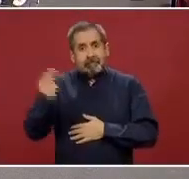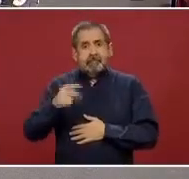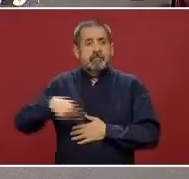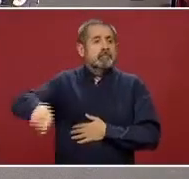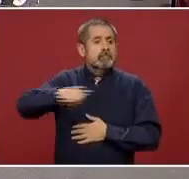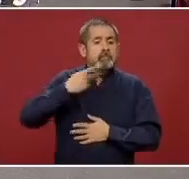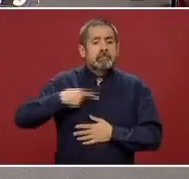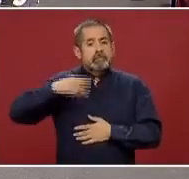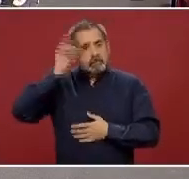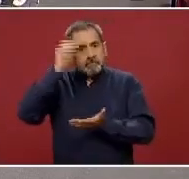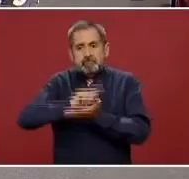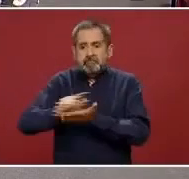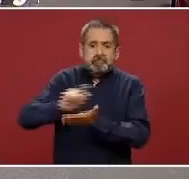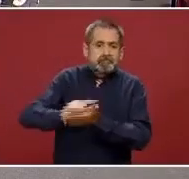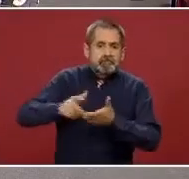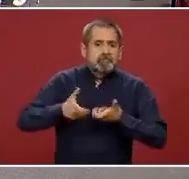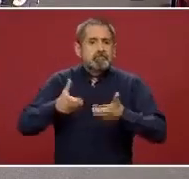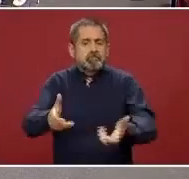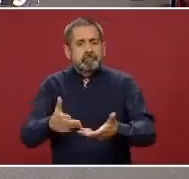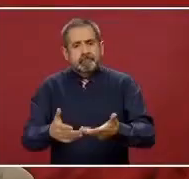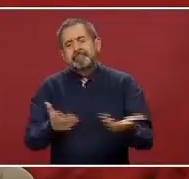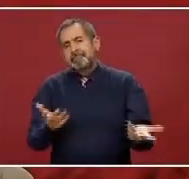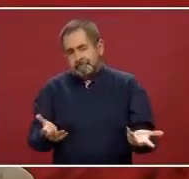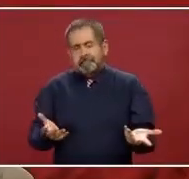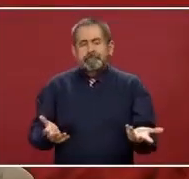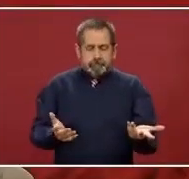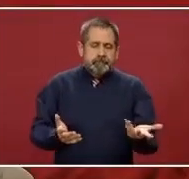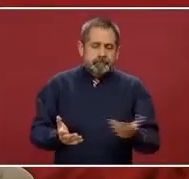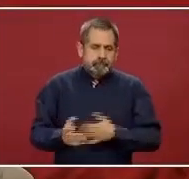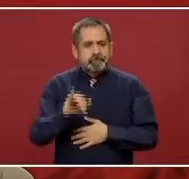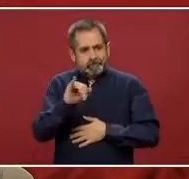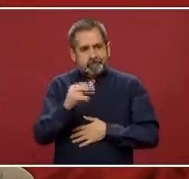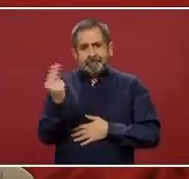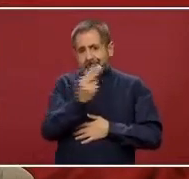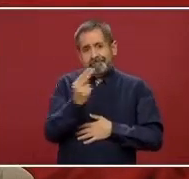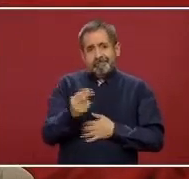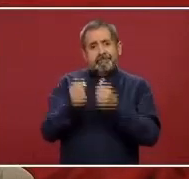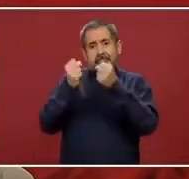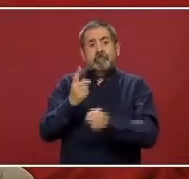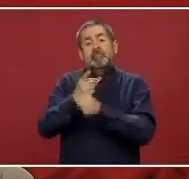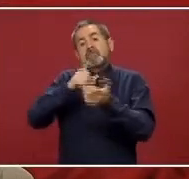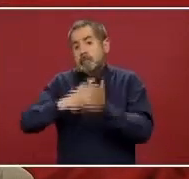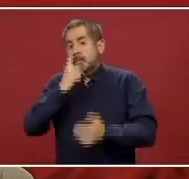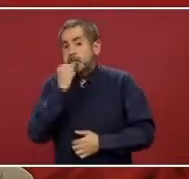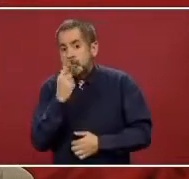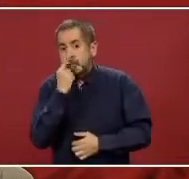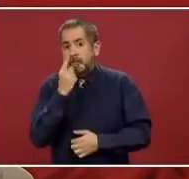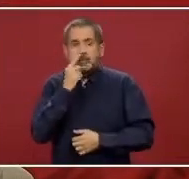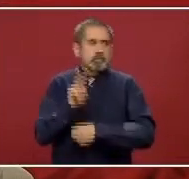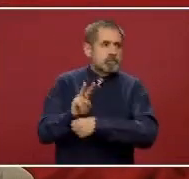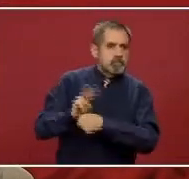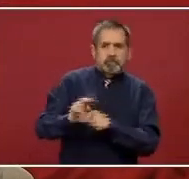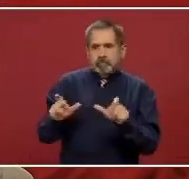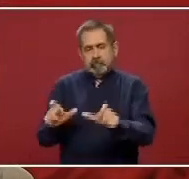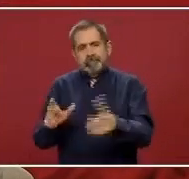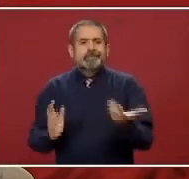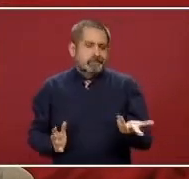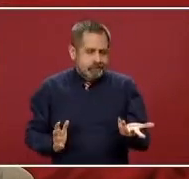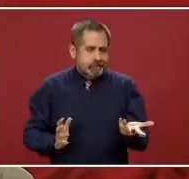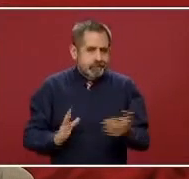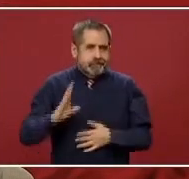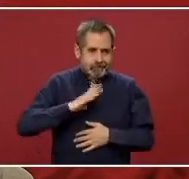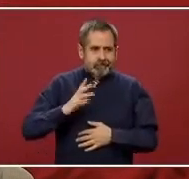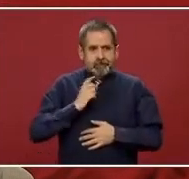limpia. Entonces, sí necesitamos la seguridad pública. Entonces, sí hay